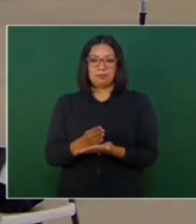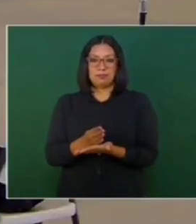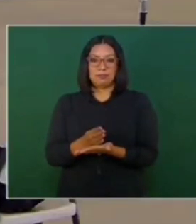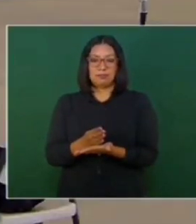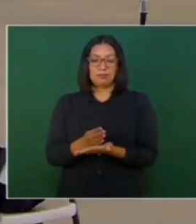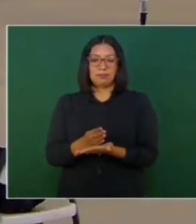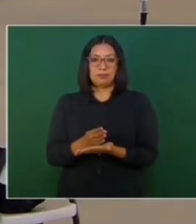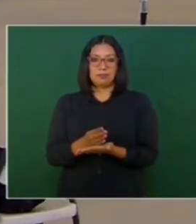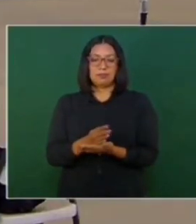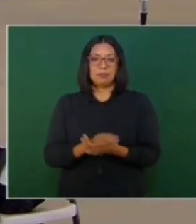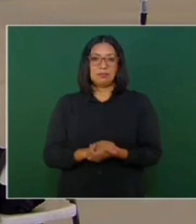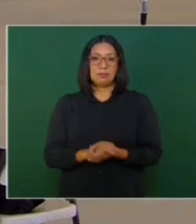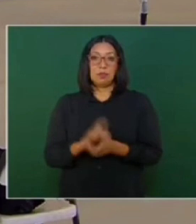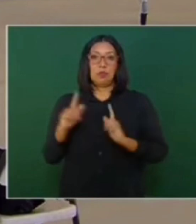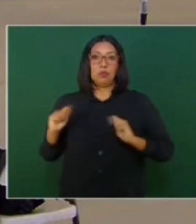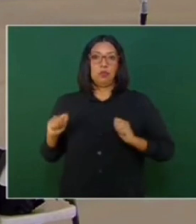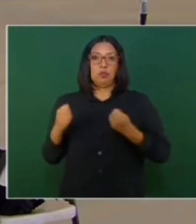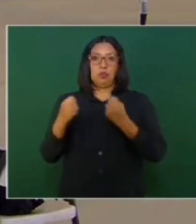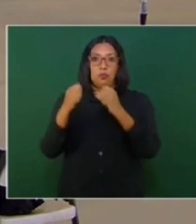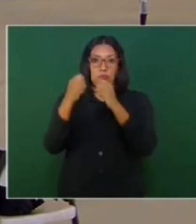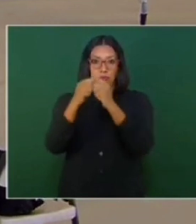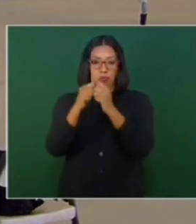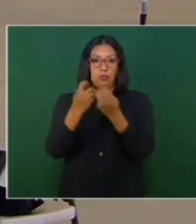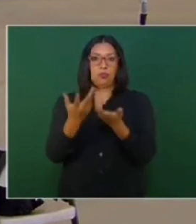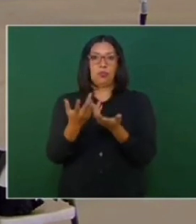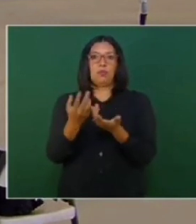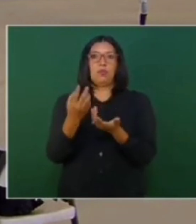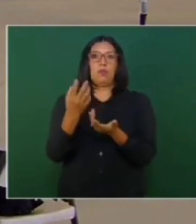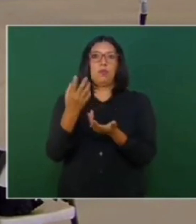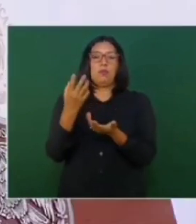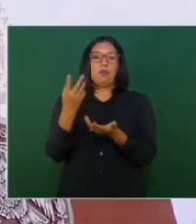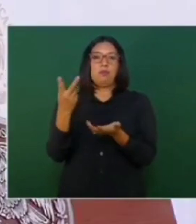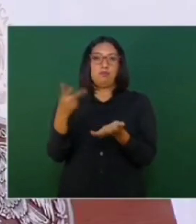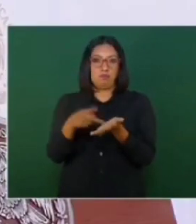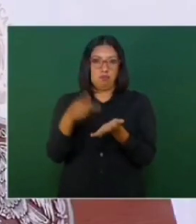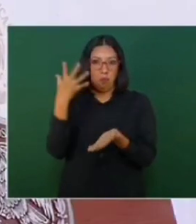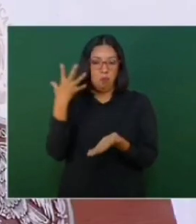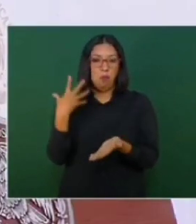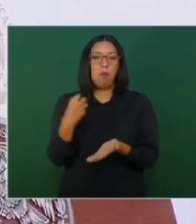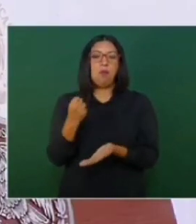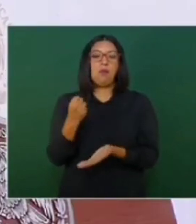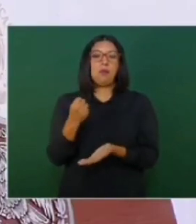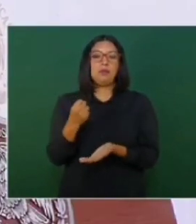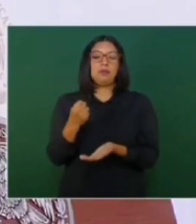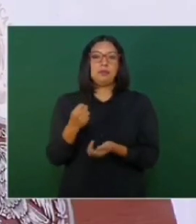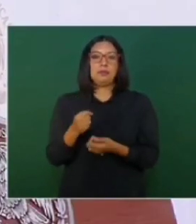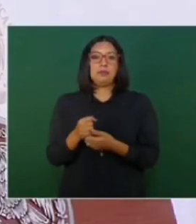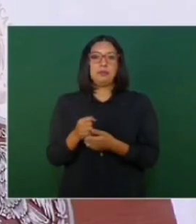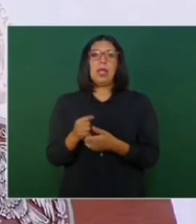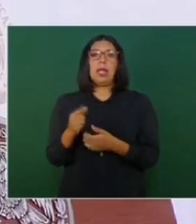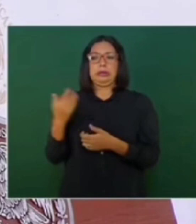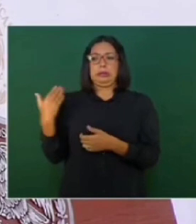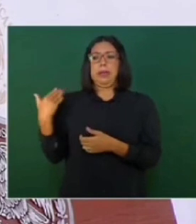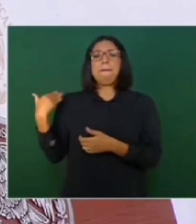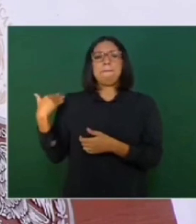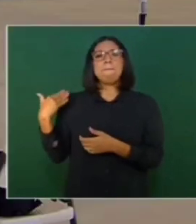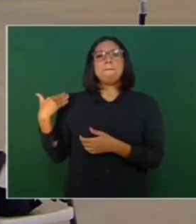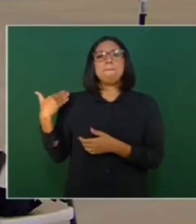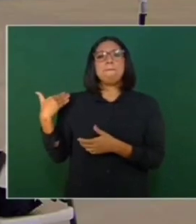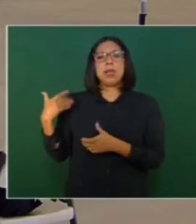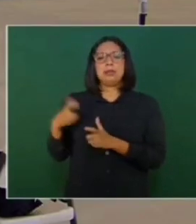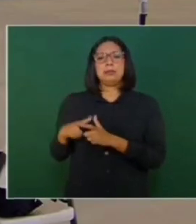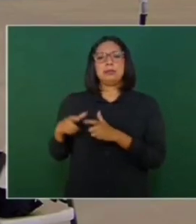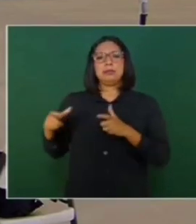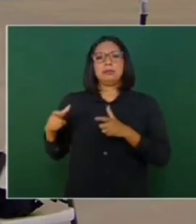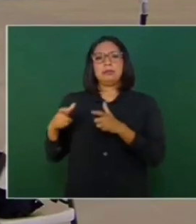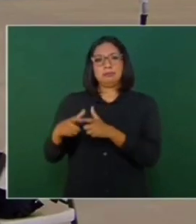el mismo Tulum y Morelos, se han venido creando últimamente, pero